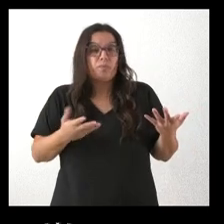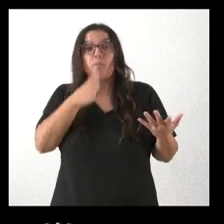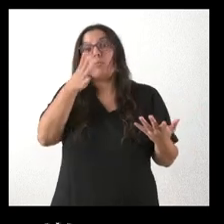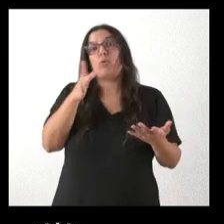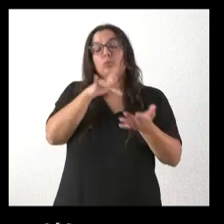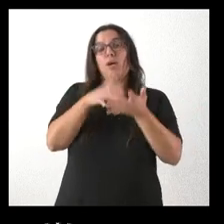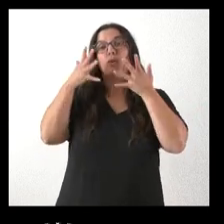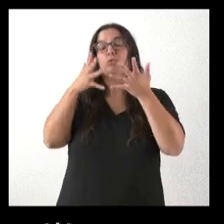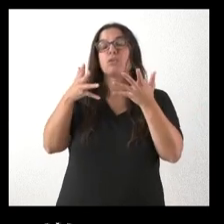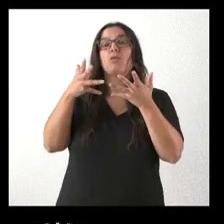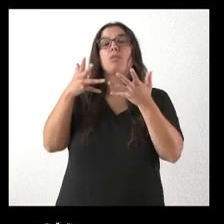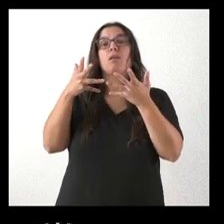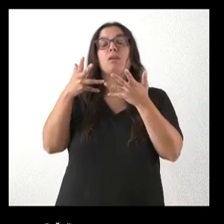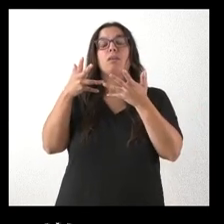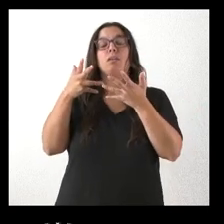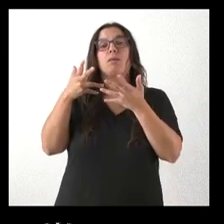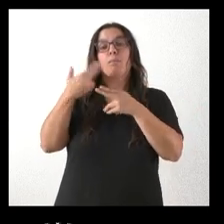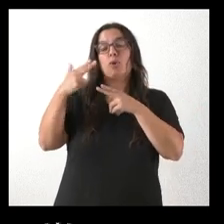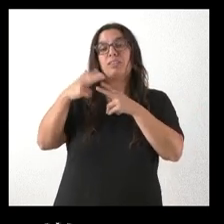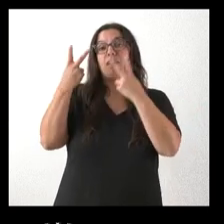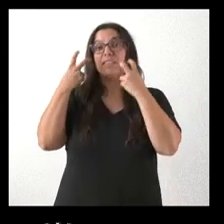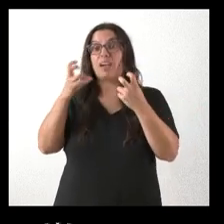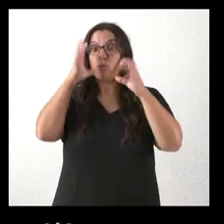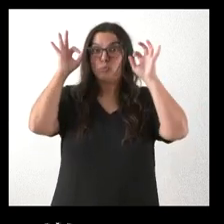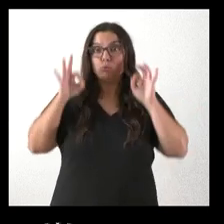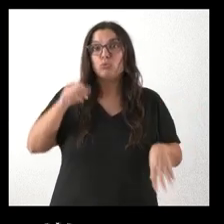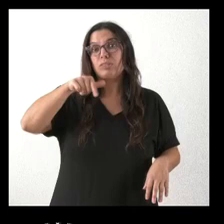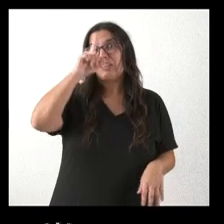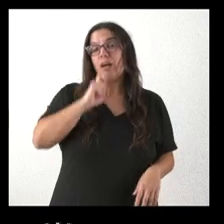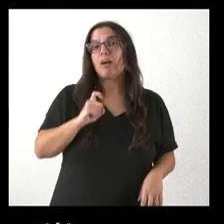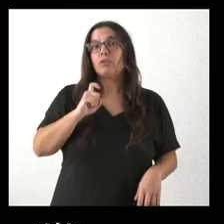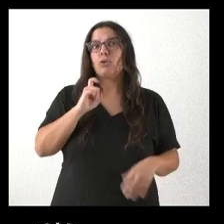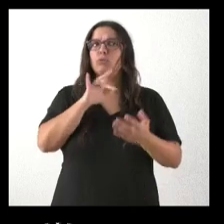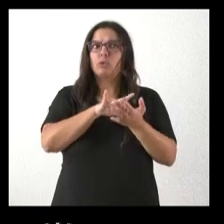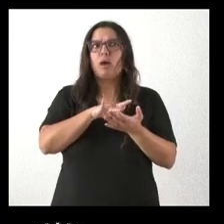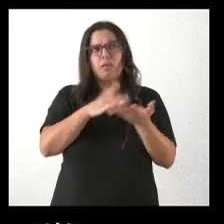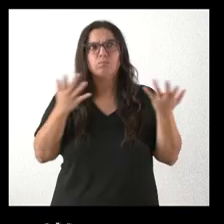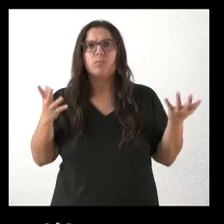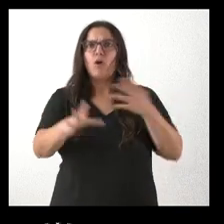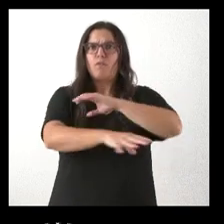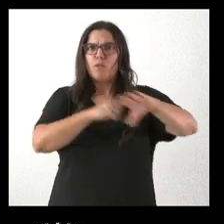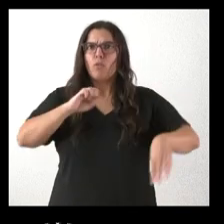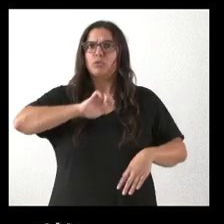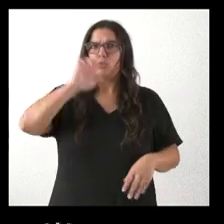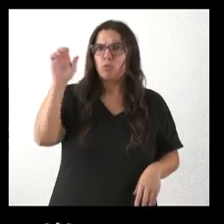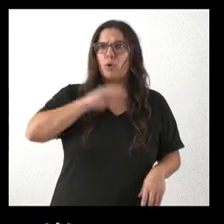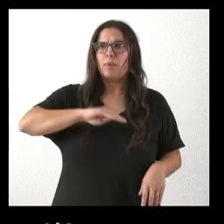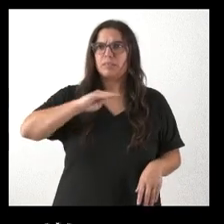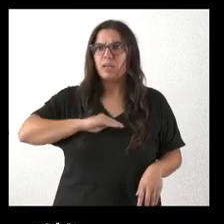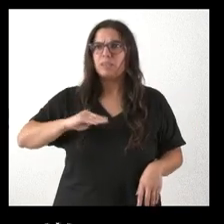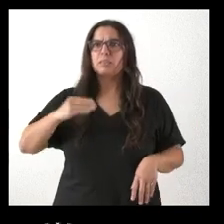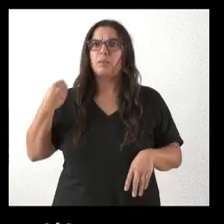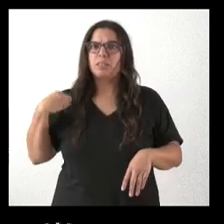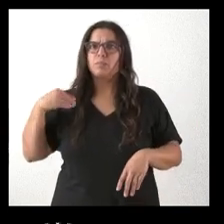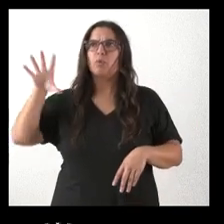Consejo de política fiscal en un año además en el que ha habido un volumen muy importante de fondos europeos transferidos al Estado